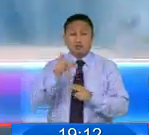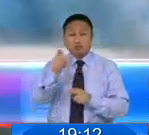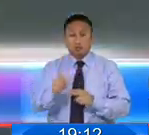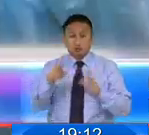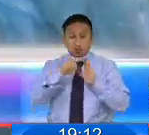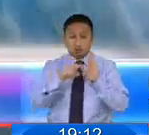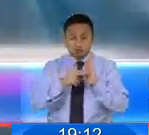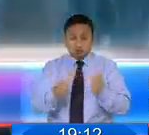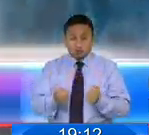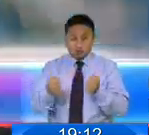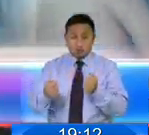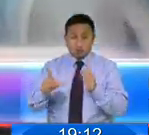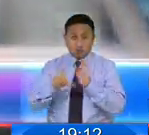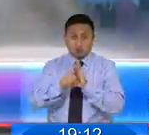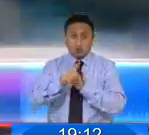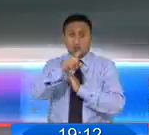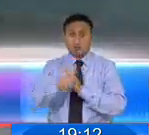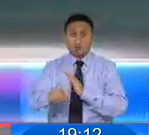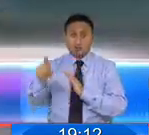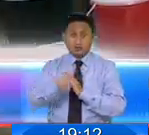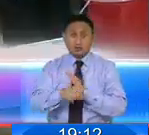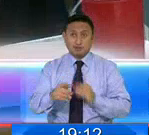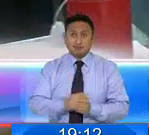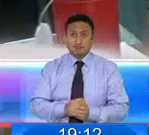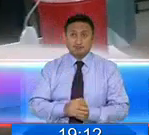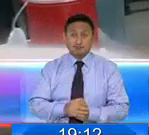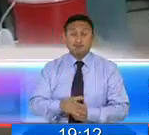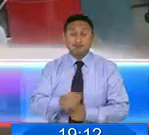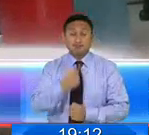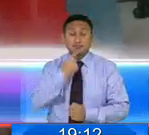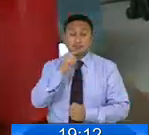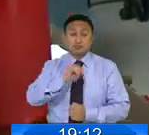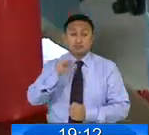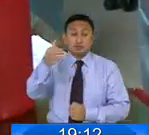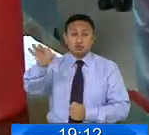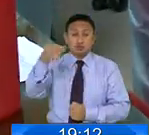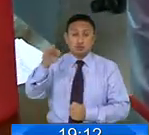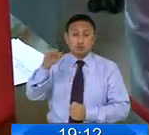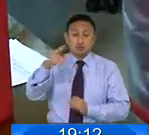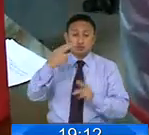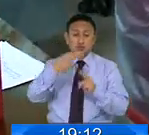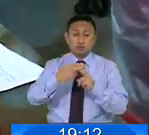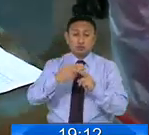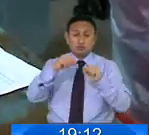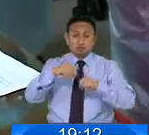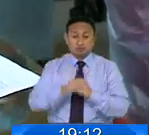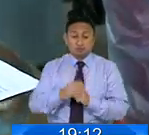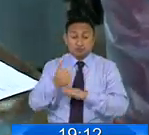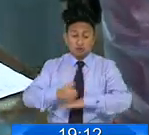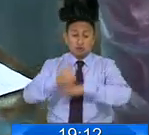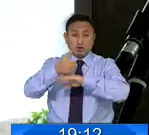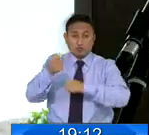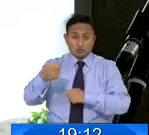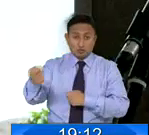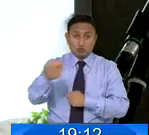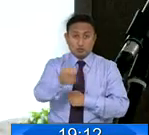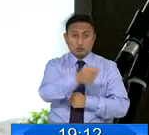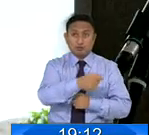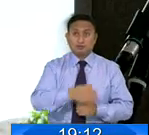la fase cero. Según los requerimientos legales, se afirmó, los documentos de listado serán enviados a las autoridades.